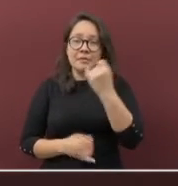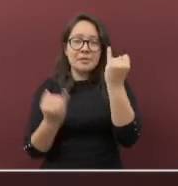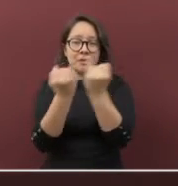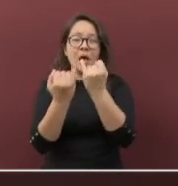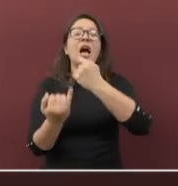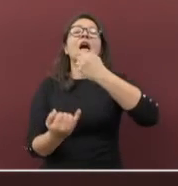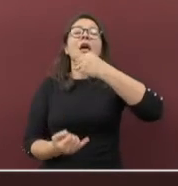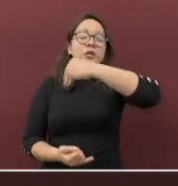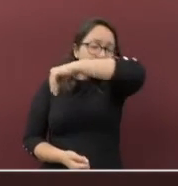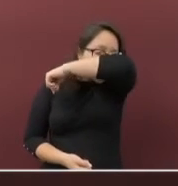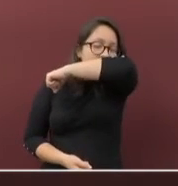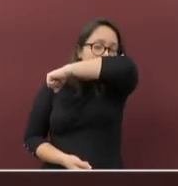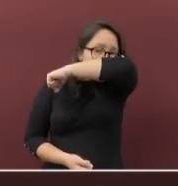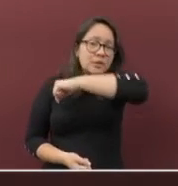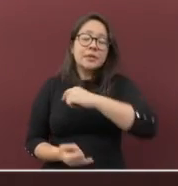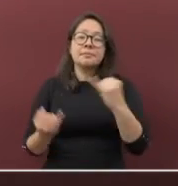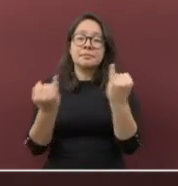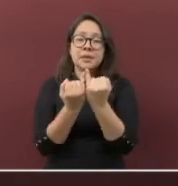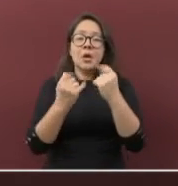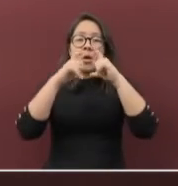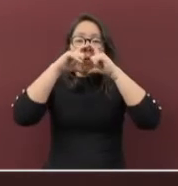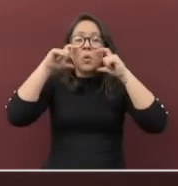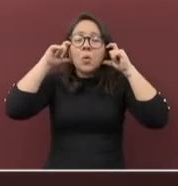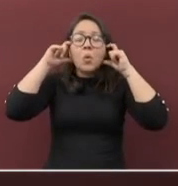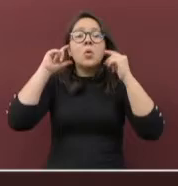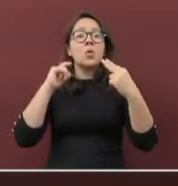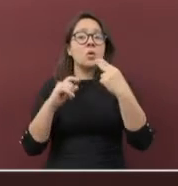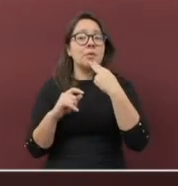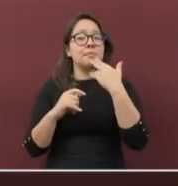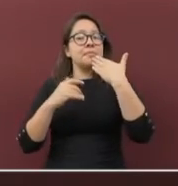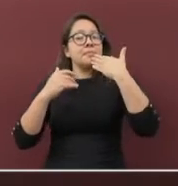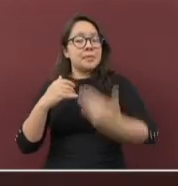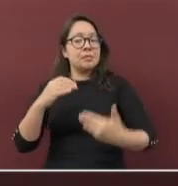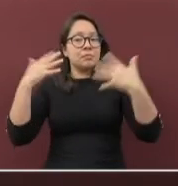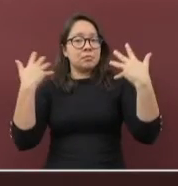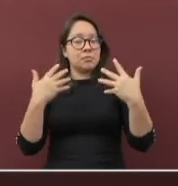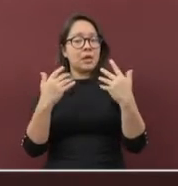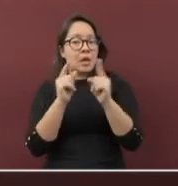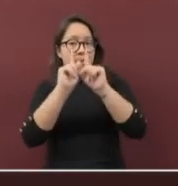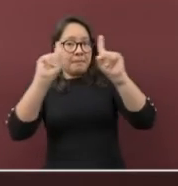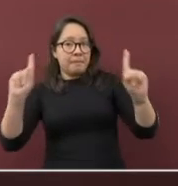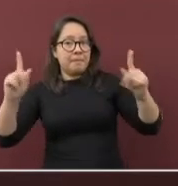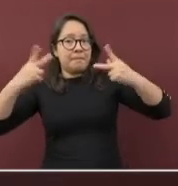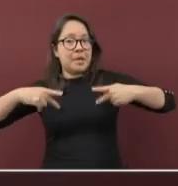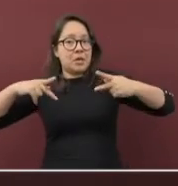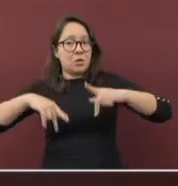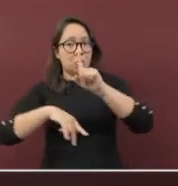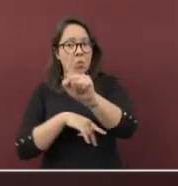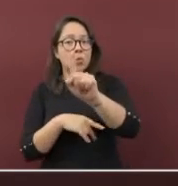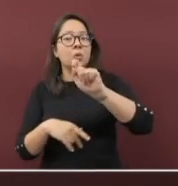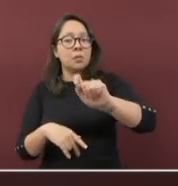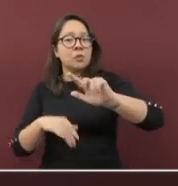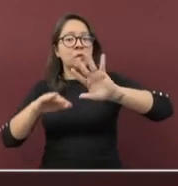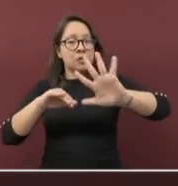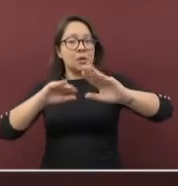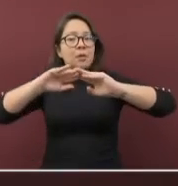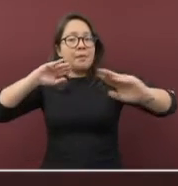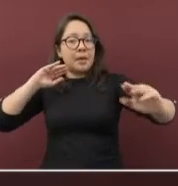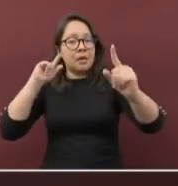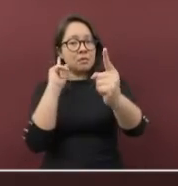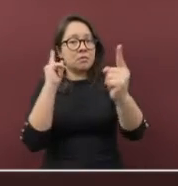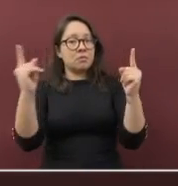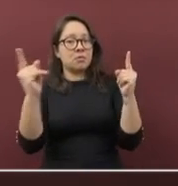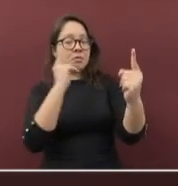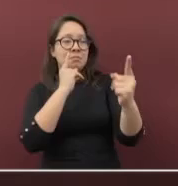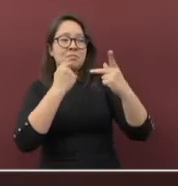usar cubrebocas guardar sana distancia al menos metro y medio de las demás personas